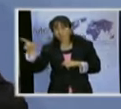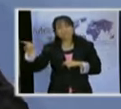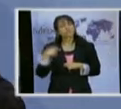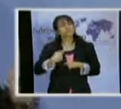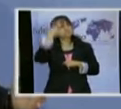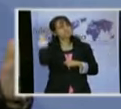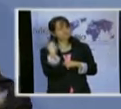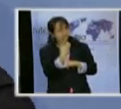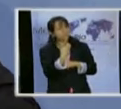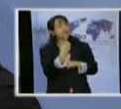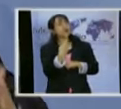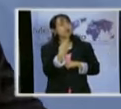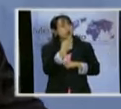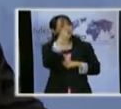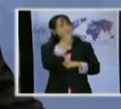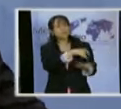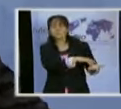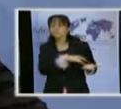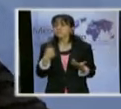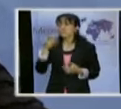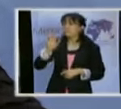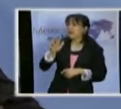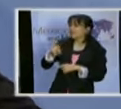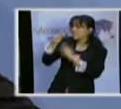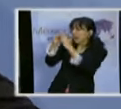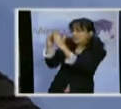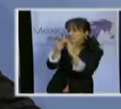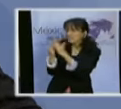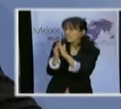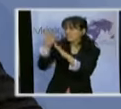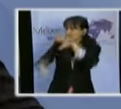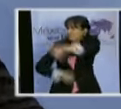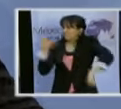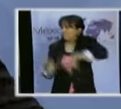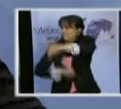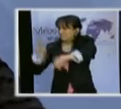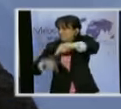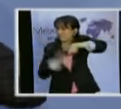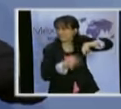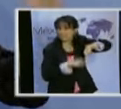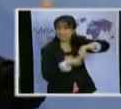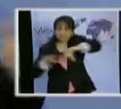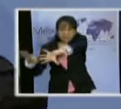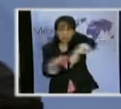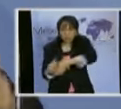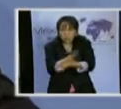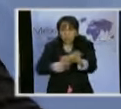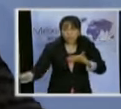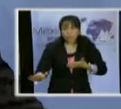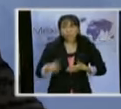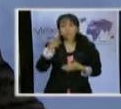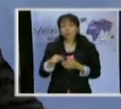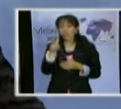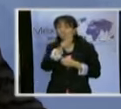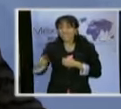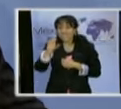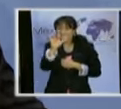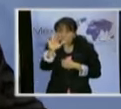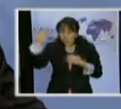desalojar, destruir barrios enteros, alrededor de 250.000 personas. Así, en operaciones